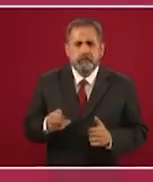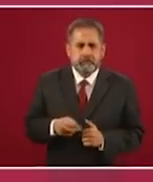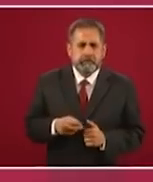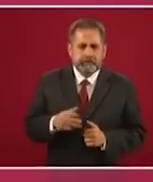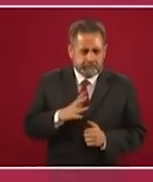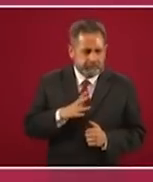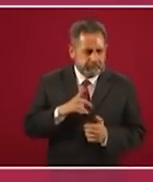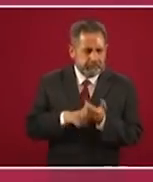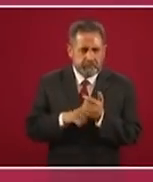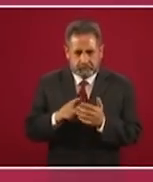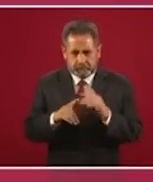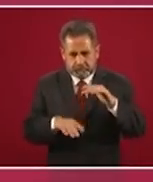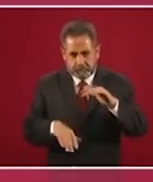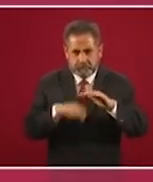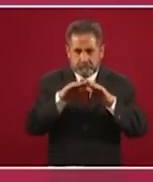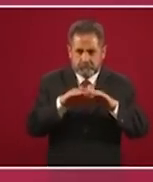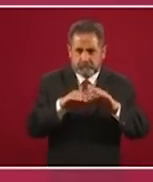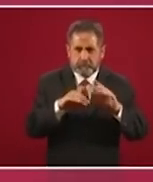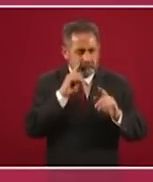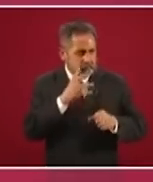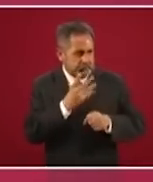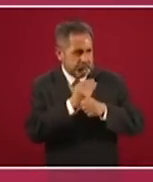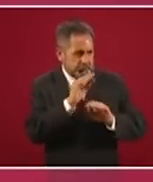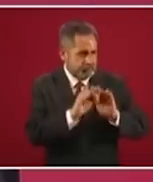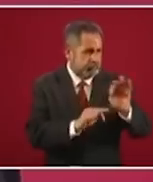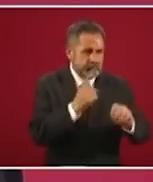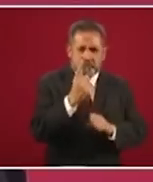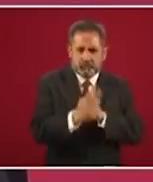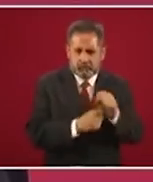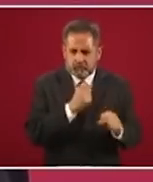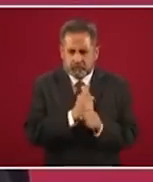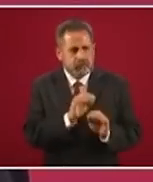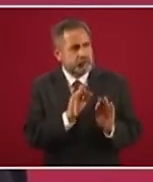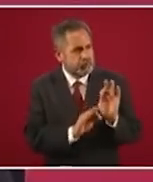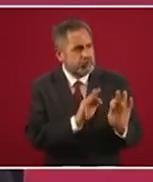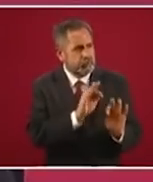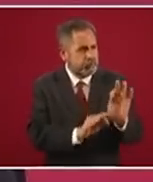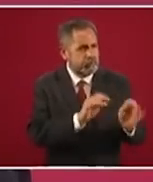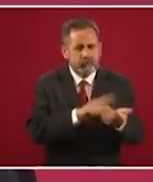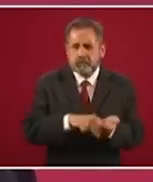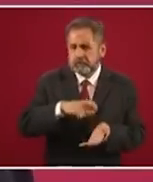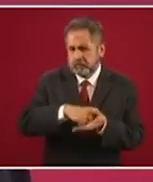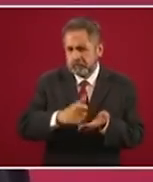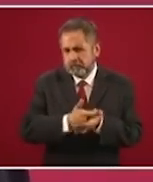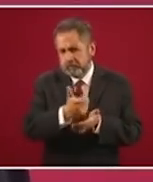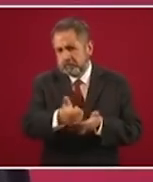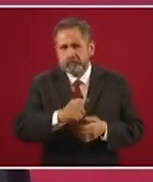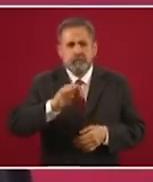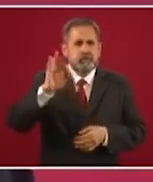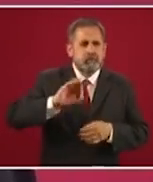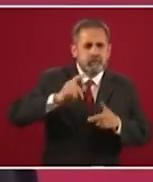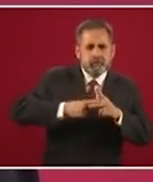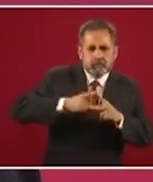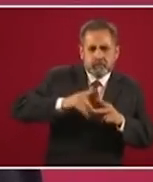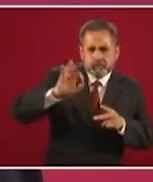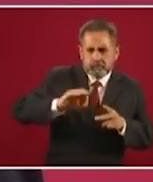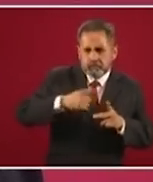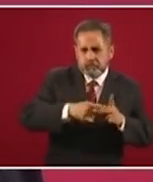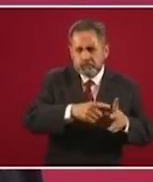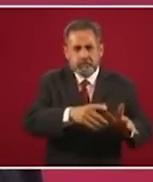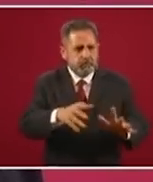hay un margen para el mantenimiento de un año, para pagar las comisiones.